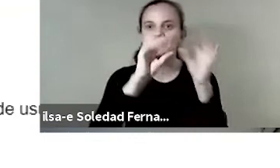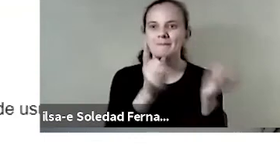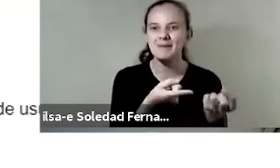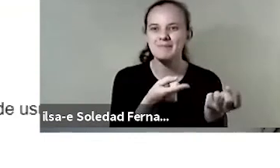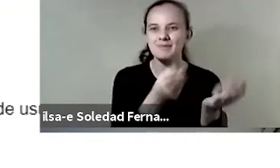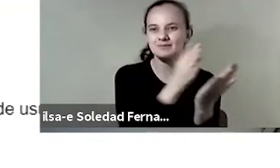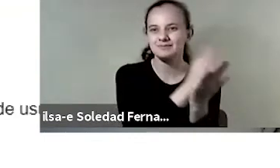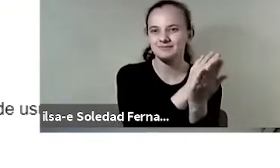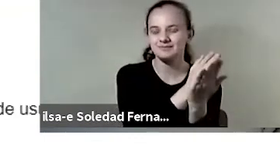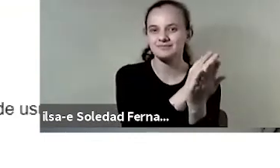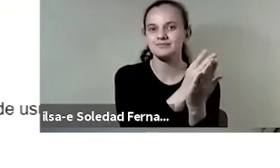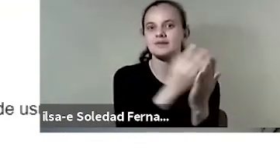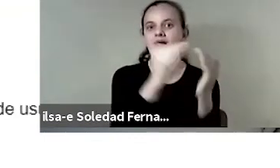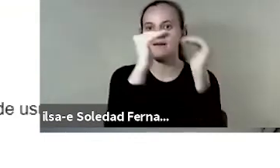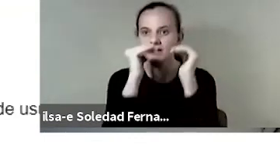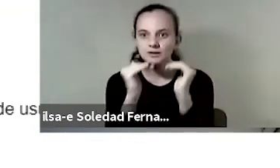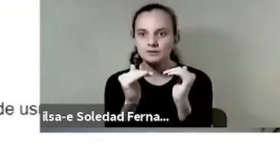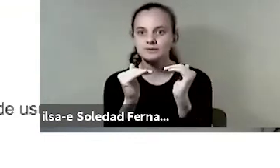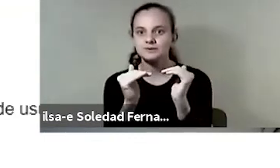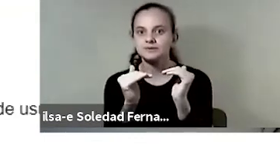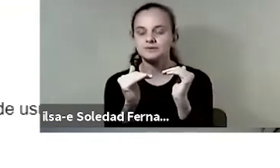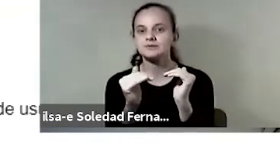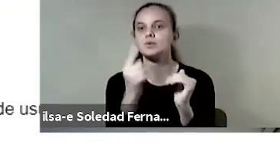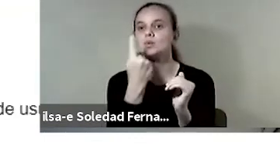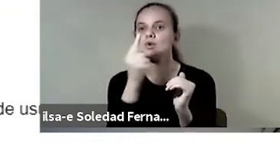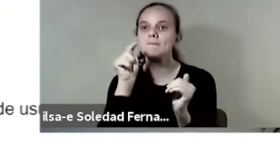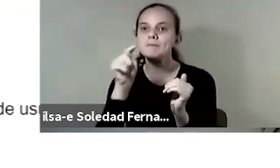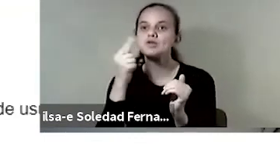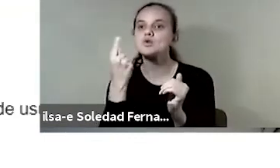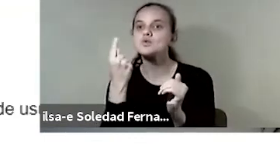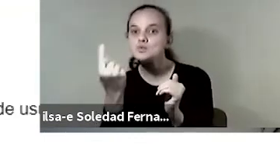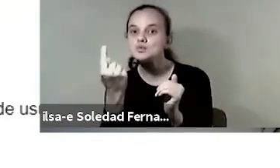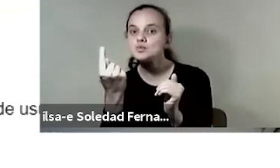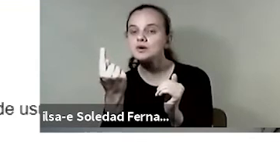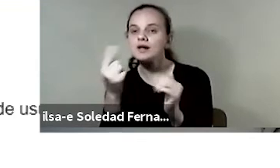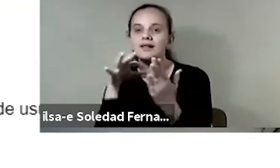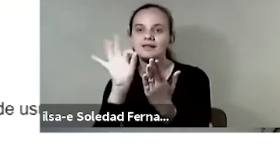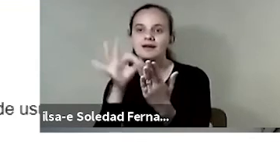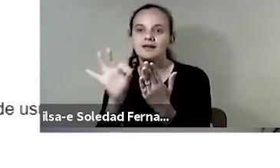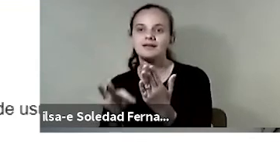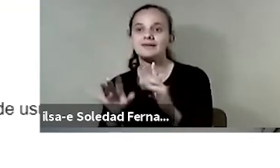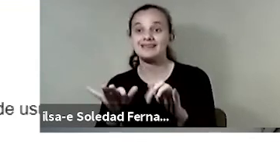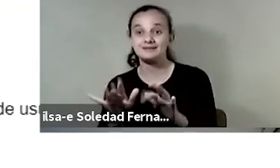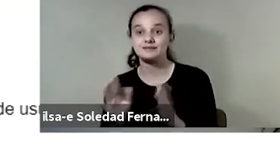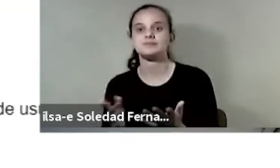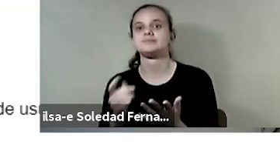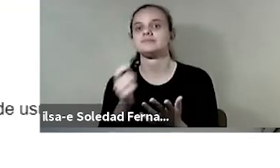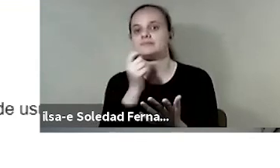el 1 perceptible es el principio, corresponde al principio que veníamos hablando. Luego, la